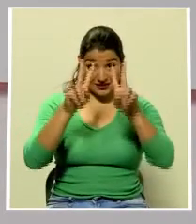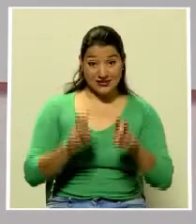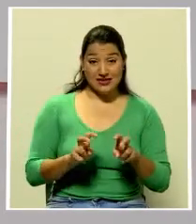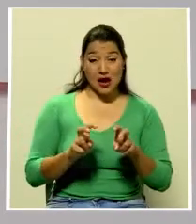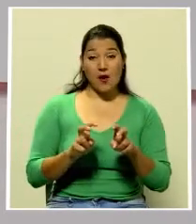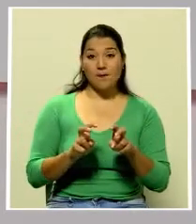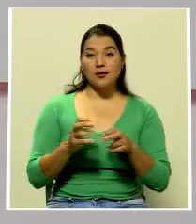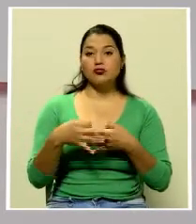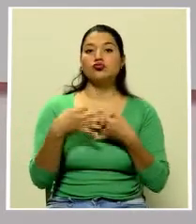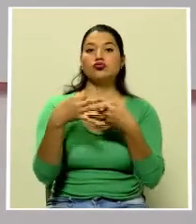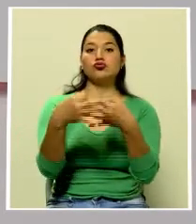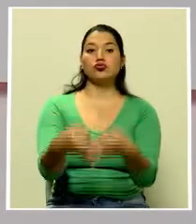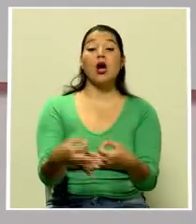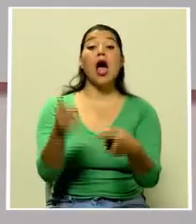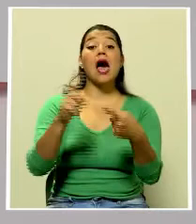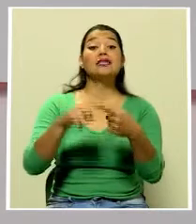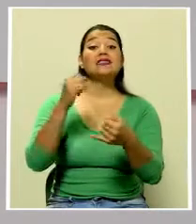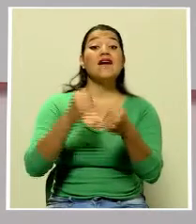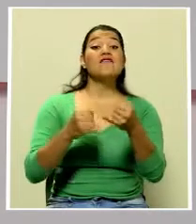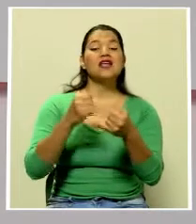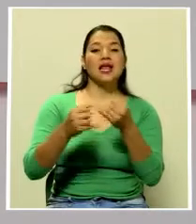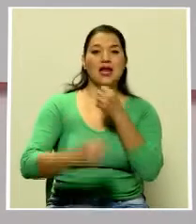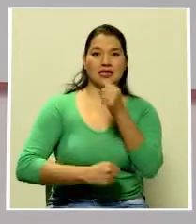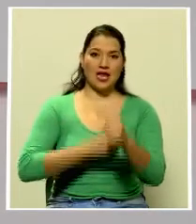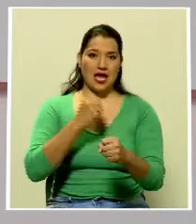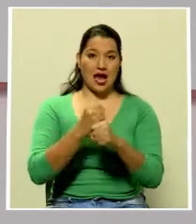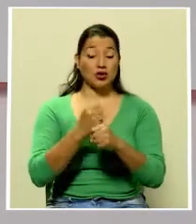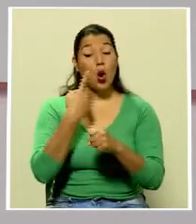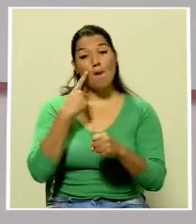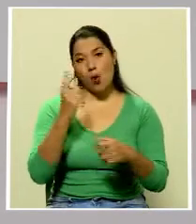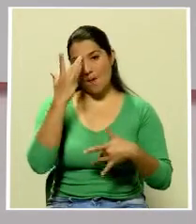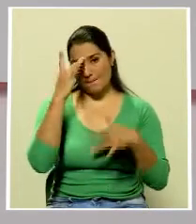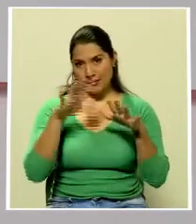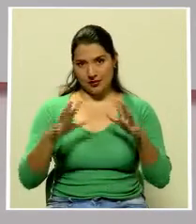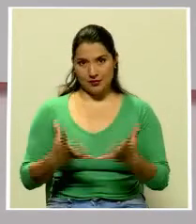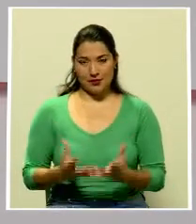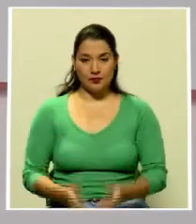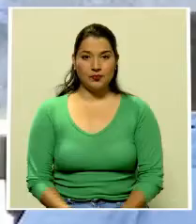se retrasará hasta finales del año producto de la pandemia.